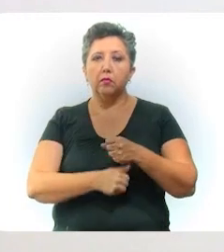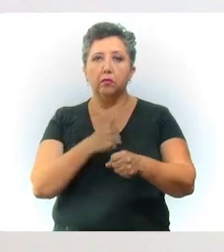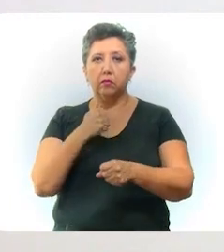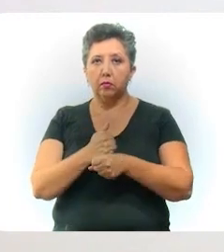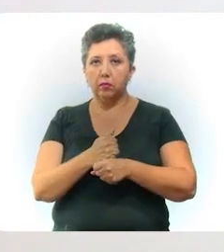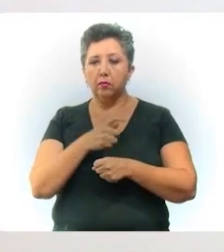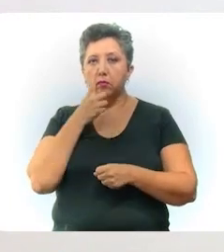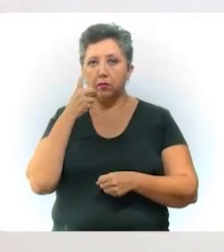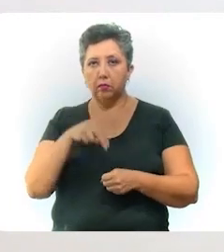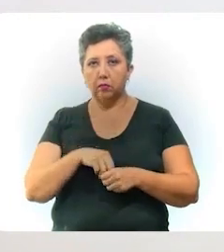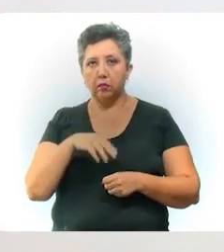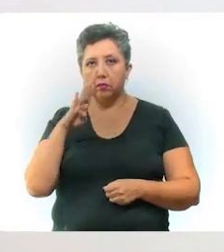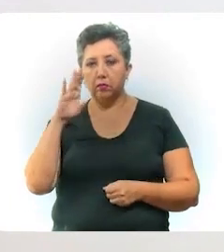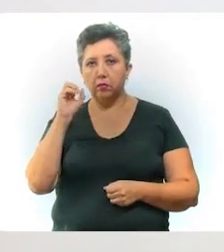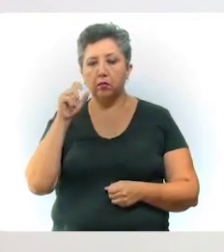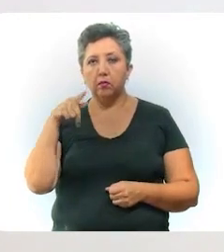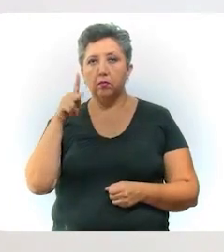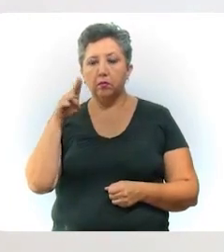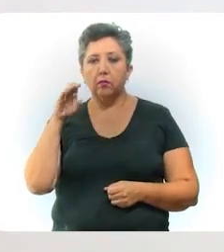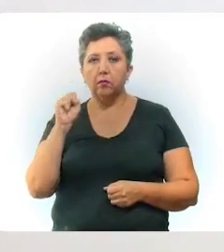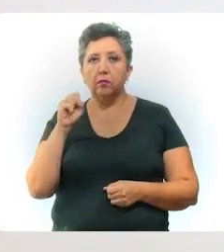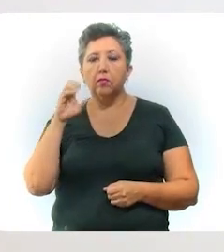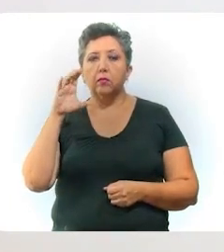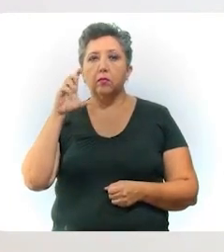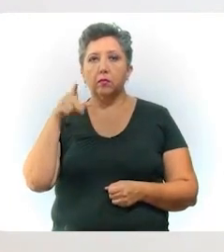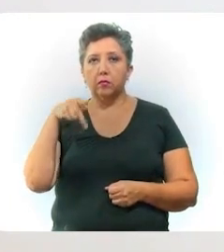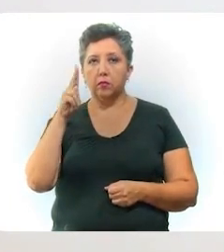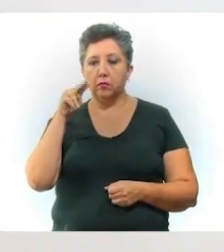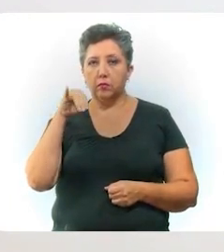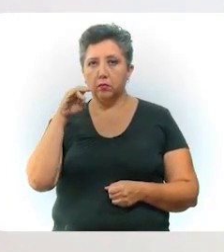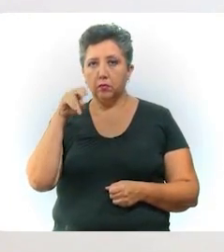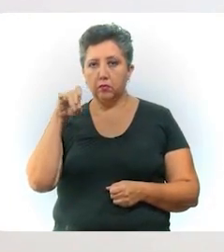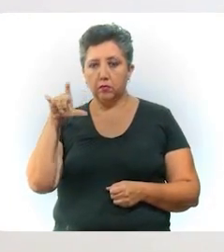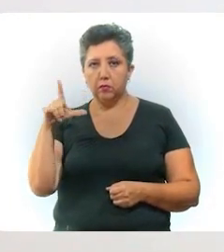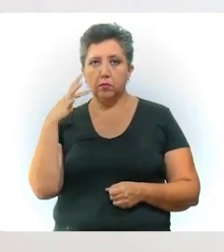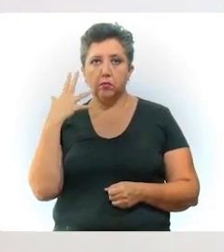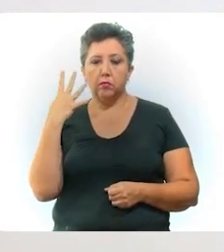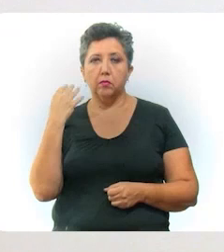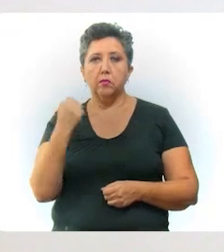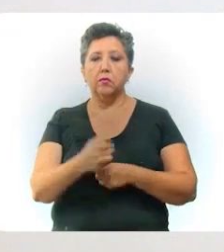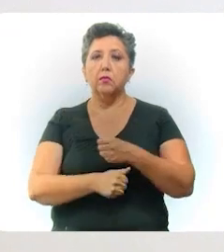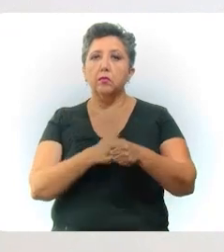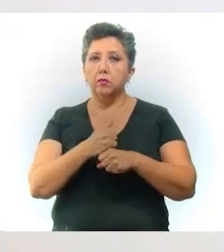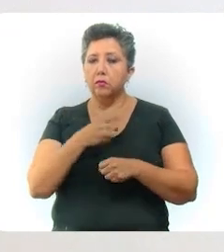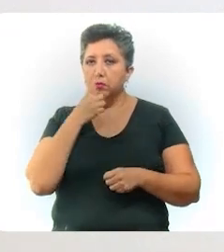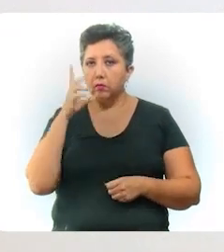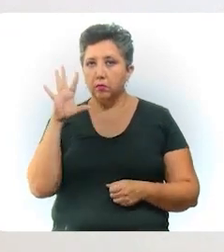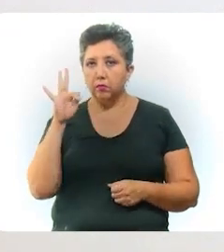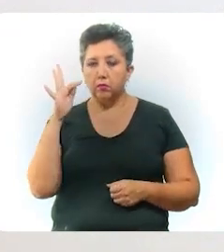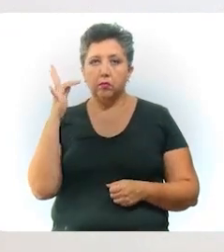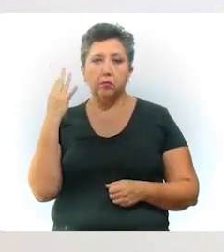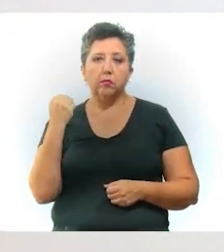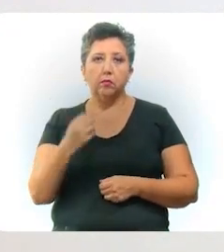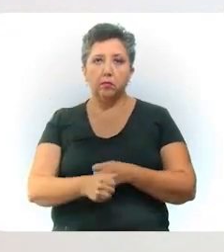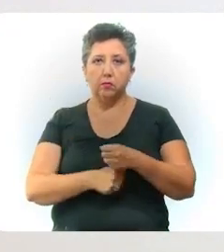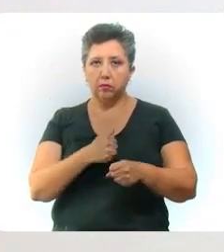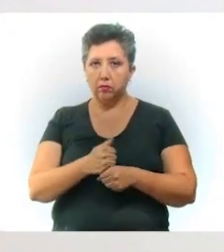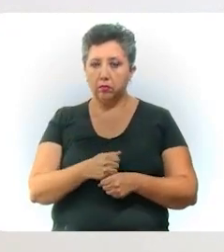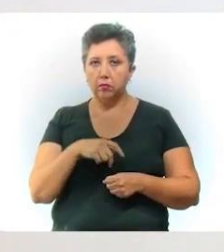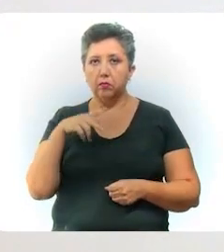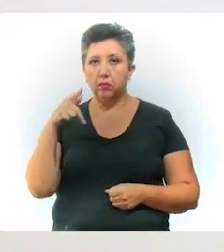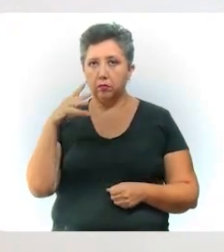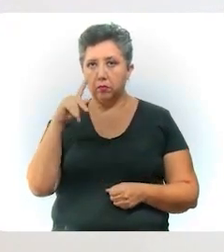años en Bocobá y Cuncunul, y segundas dosis 50-59 y de 40-49 años